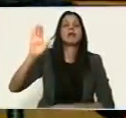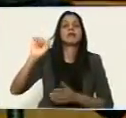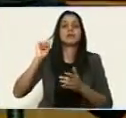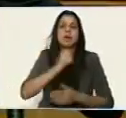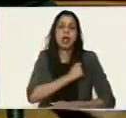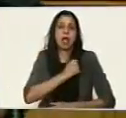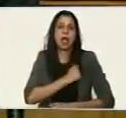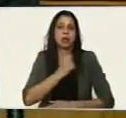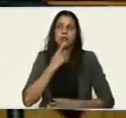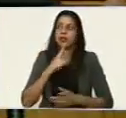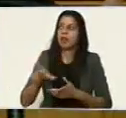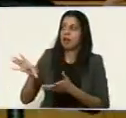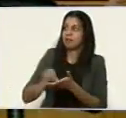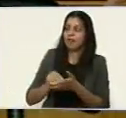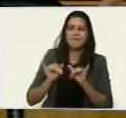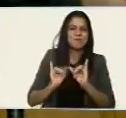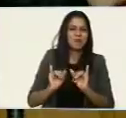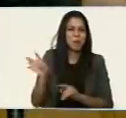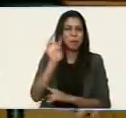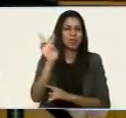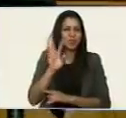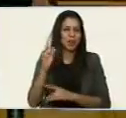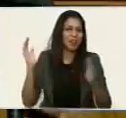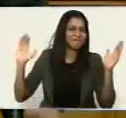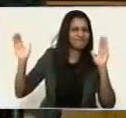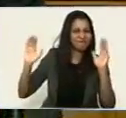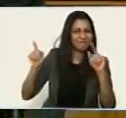Cualquier parecido con Venezuela no es coincidencia,